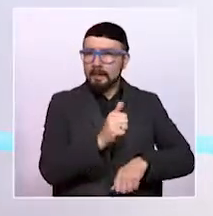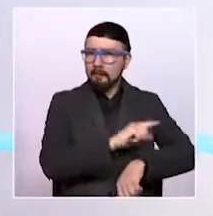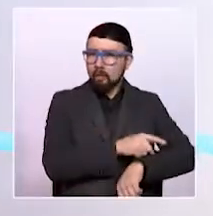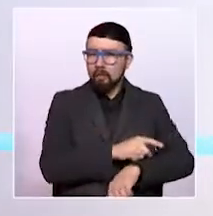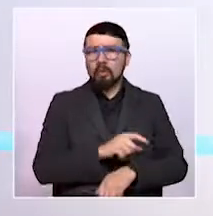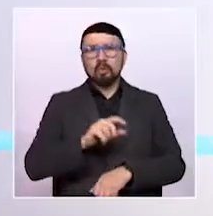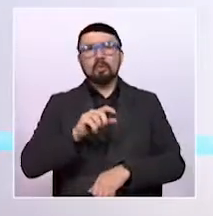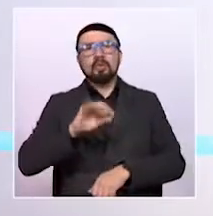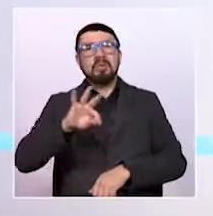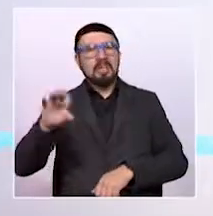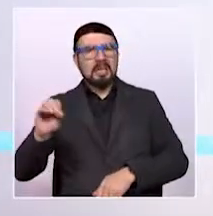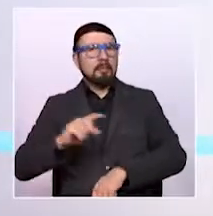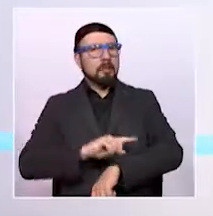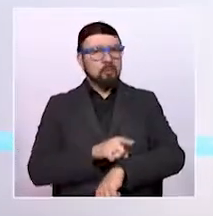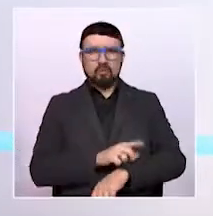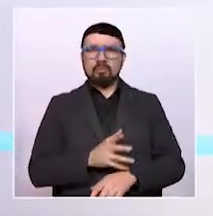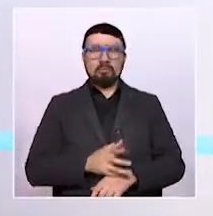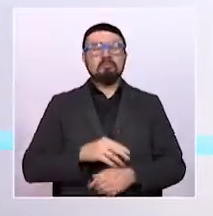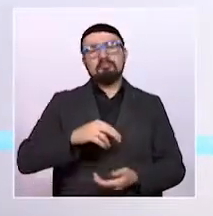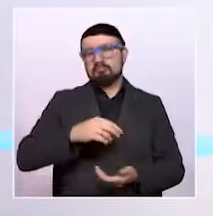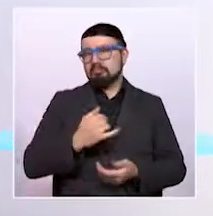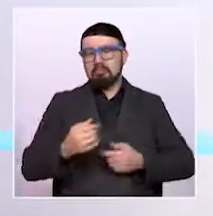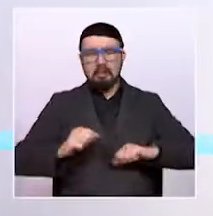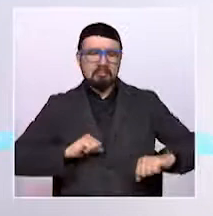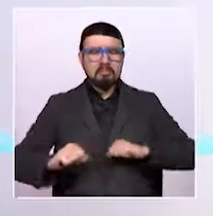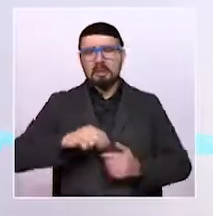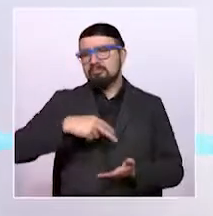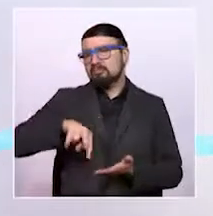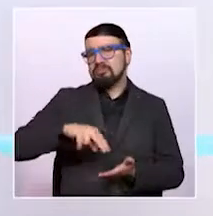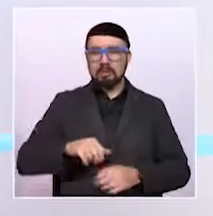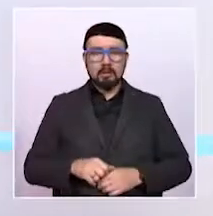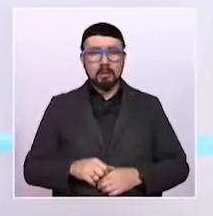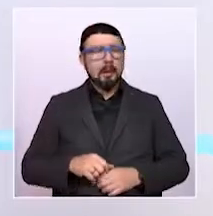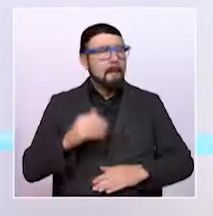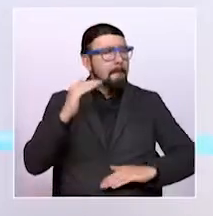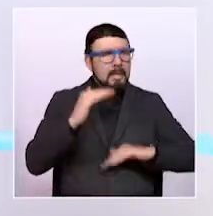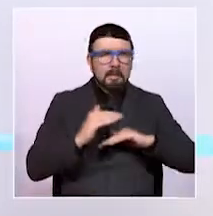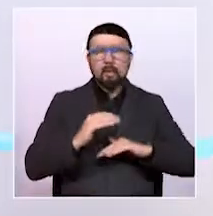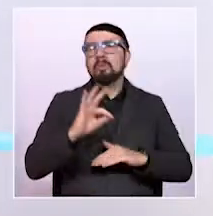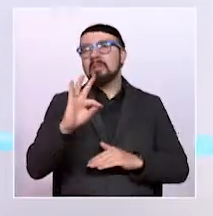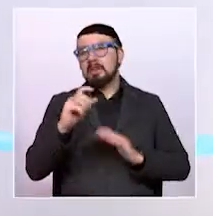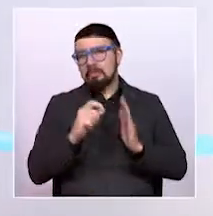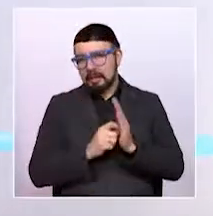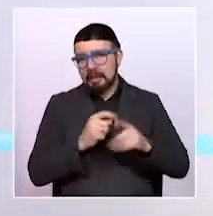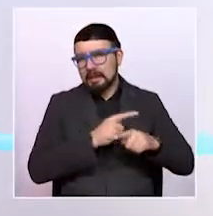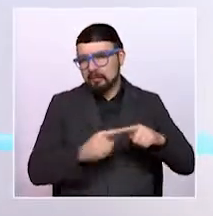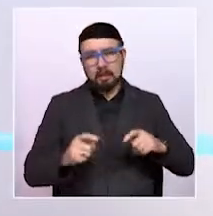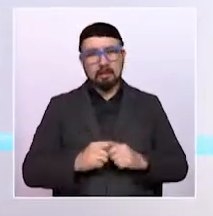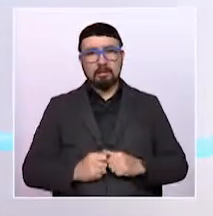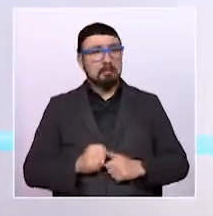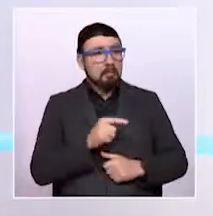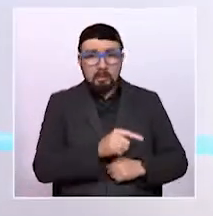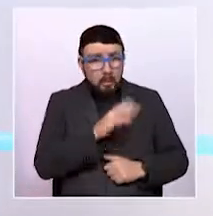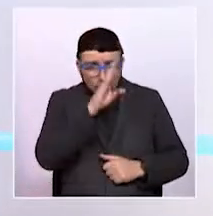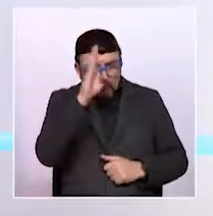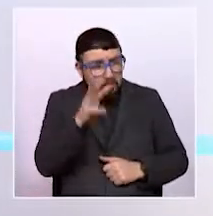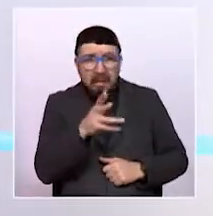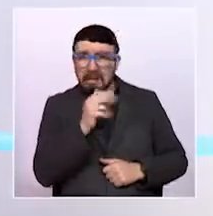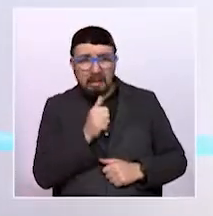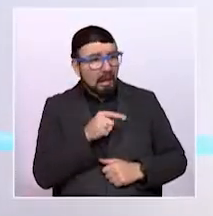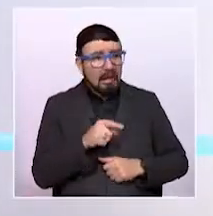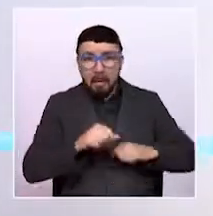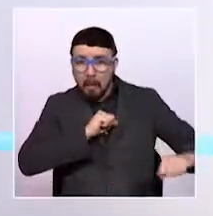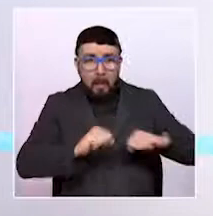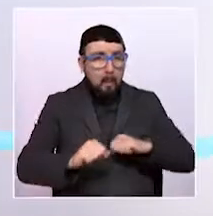3 veces a la semana si no está acostumbrada a hacer ejercicio que no debe hacer sino además si no está acostumbrada hacer ejercicio cargar pesas